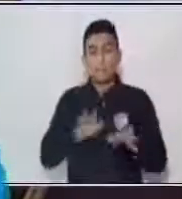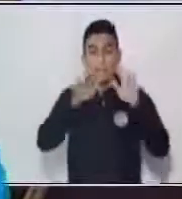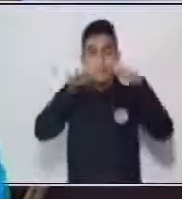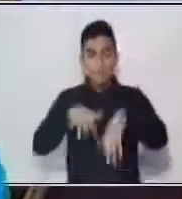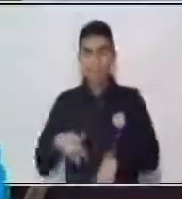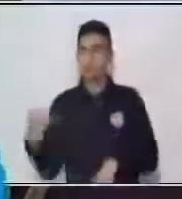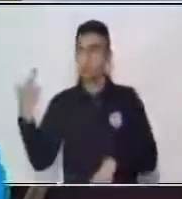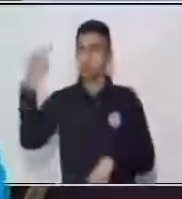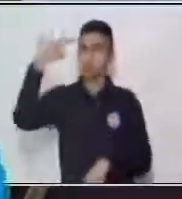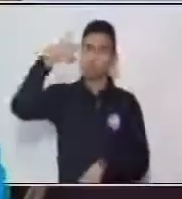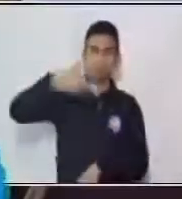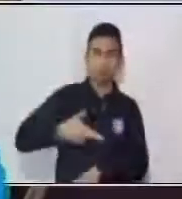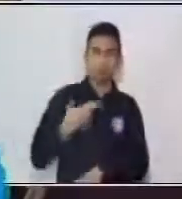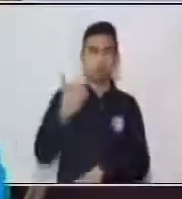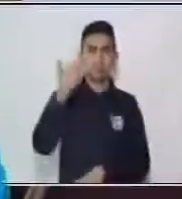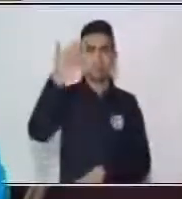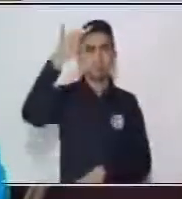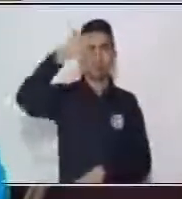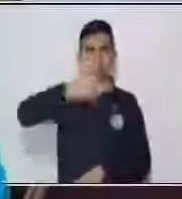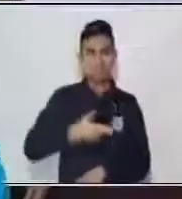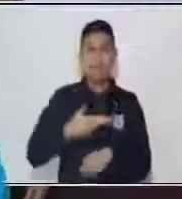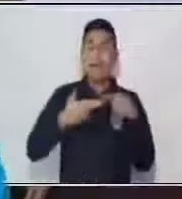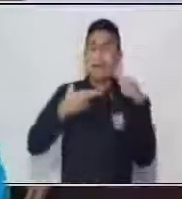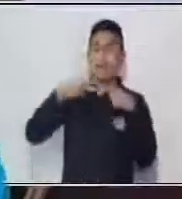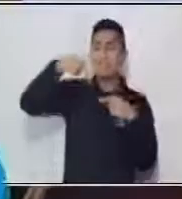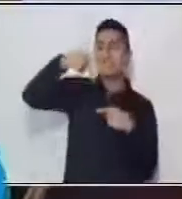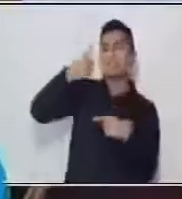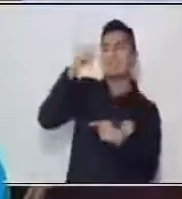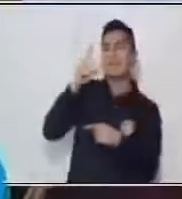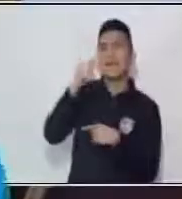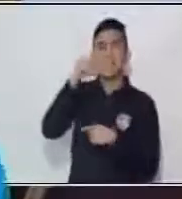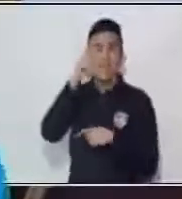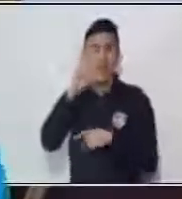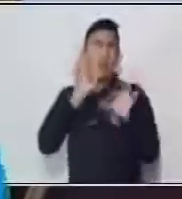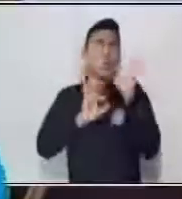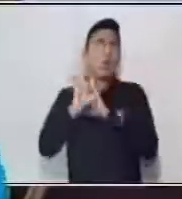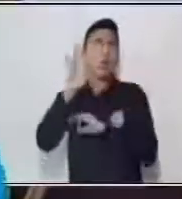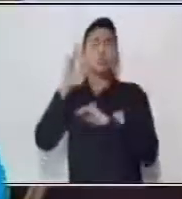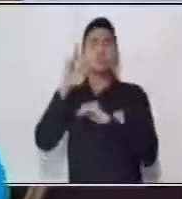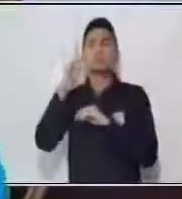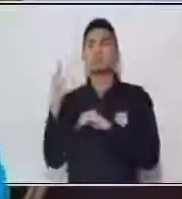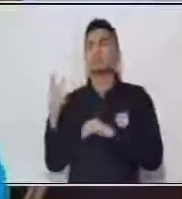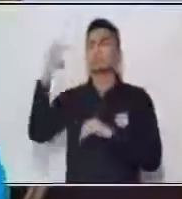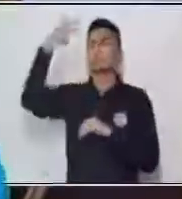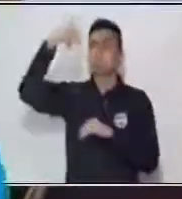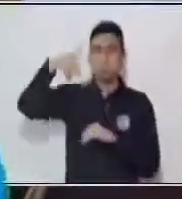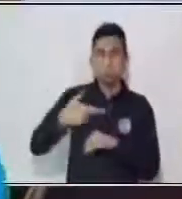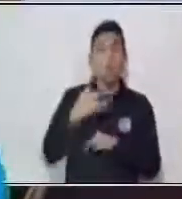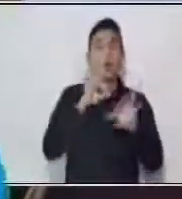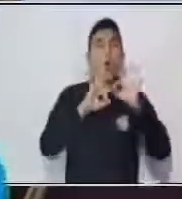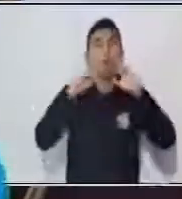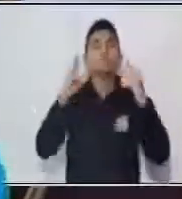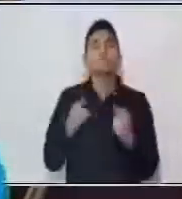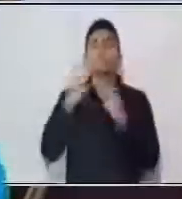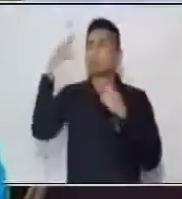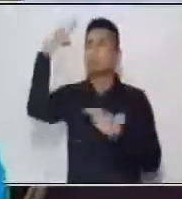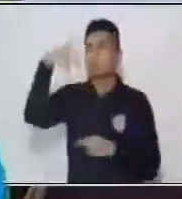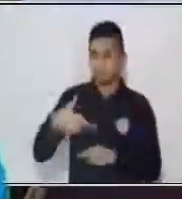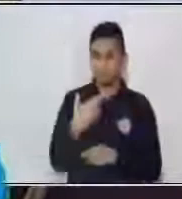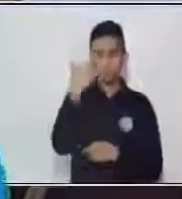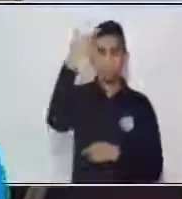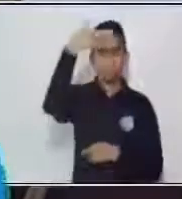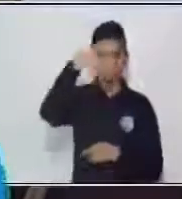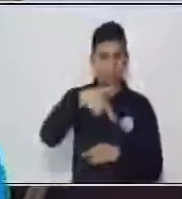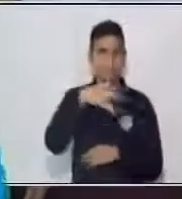Exacto. Entonces ahí tenemos otra acción. También podríamos decir saltando, respirando. Ahí ya tenemos tres acciones